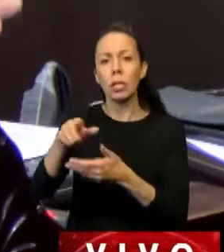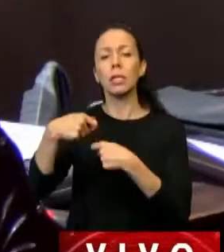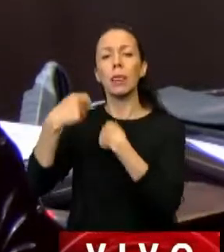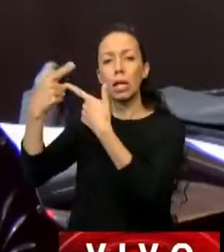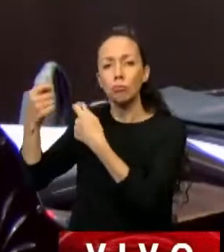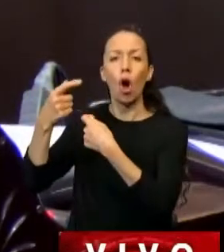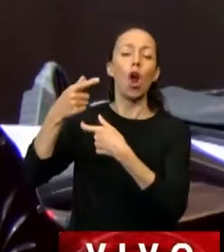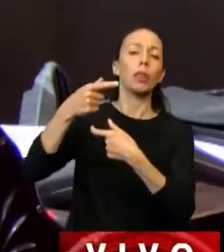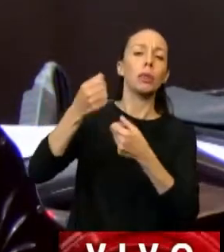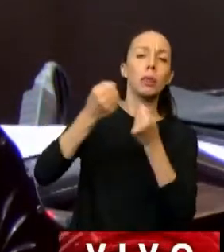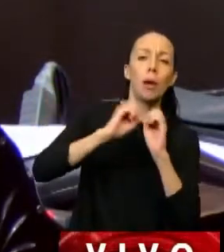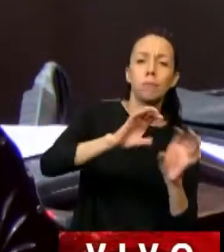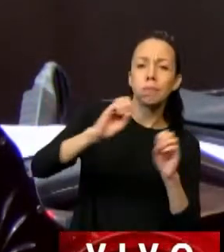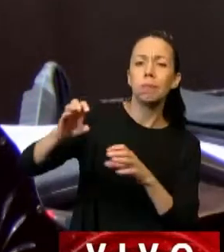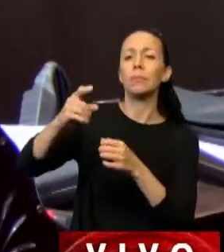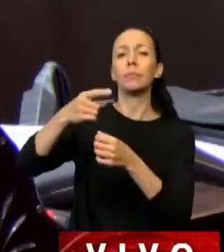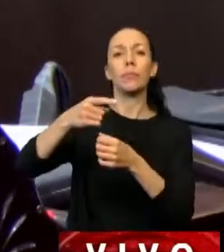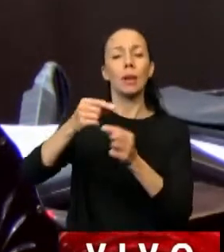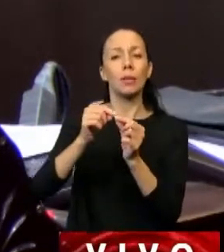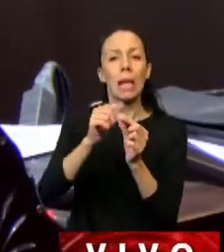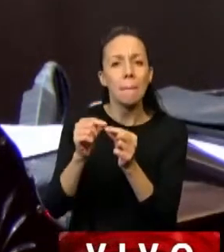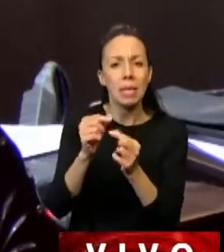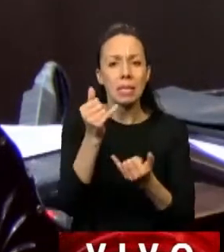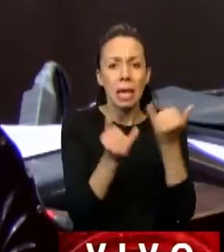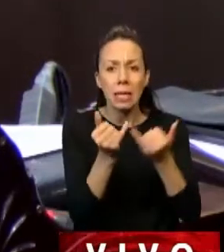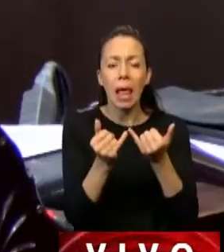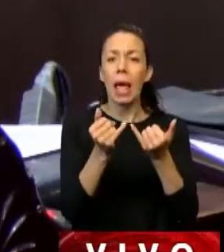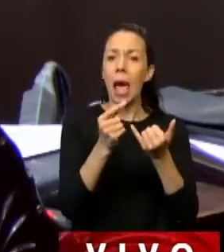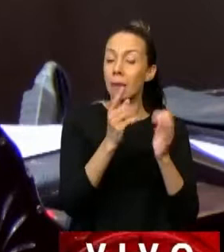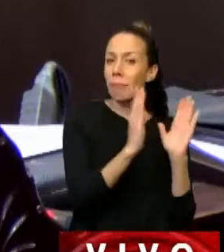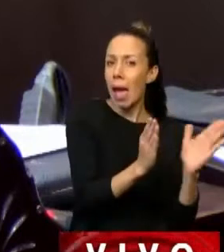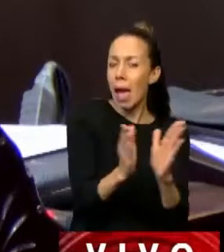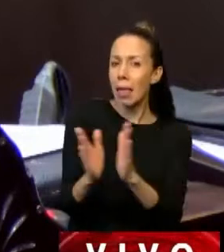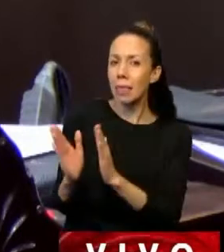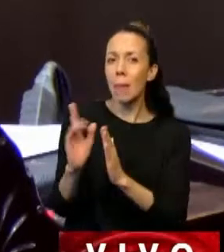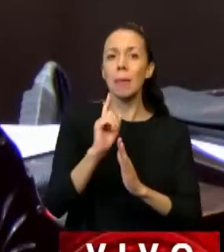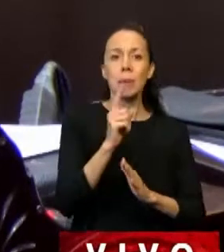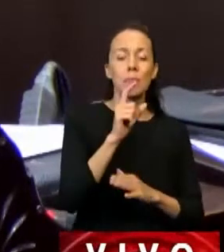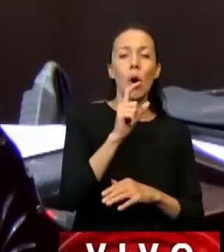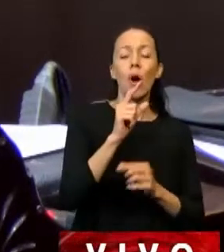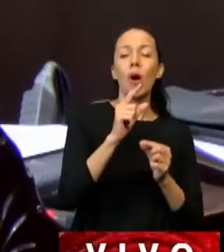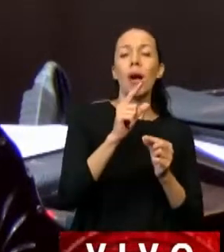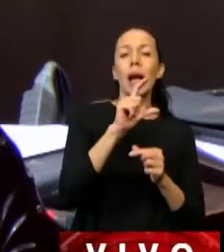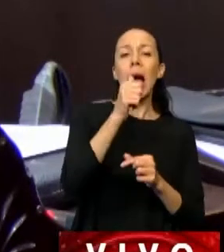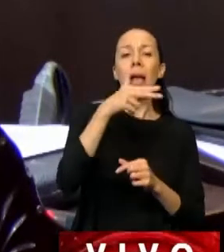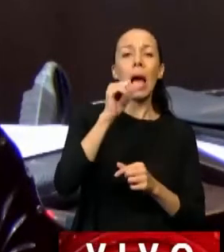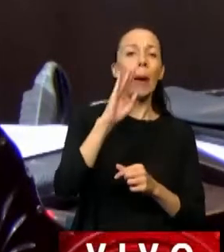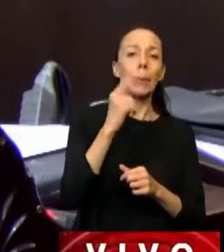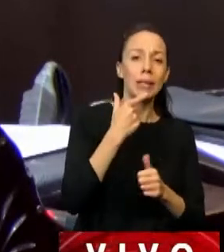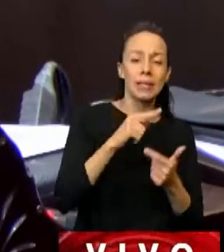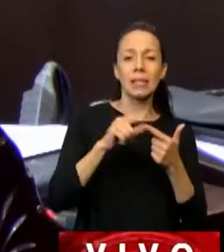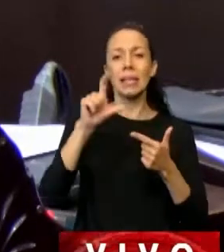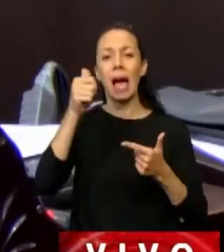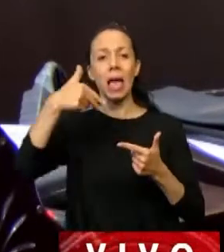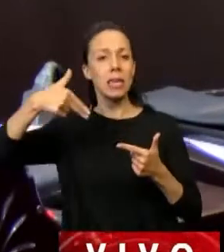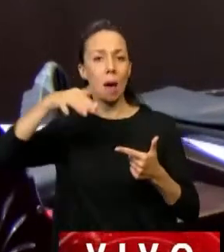importación, exportación, posesión de semillas del cannabis y del cáñamo industrial, realmente es